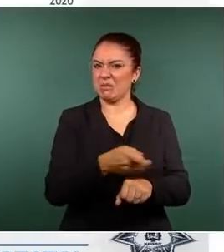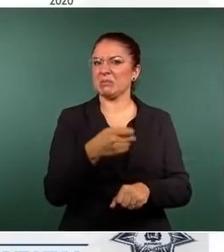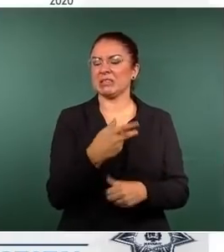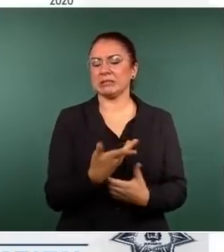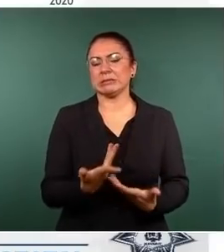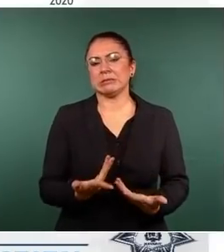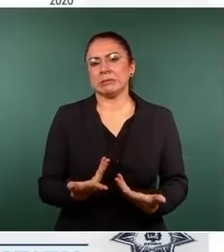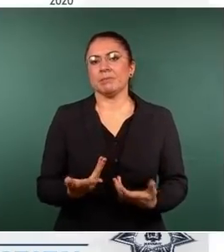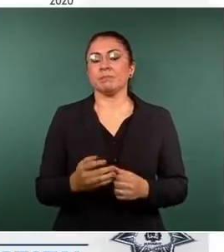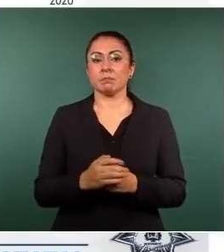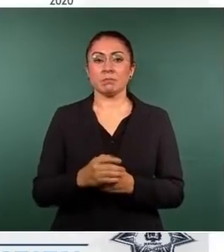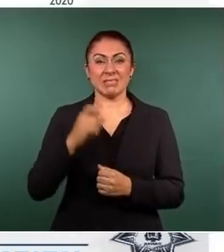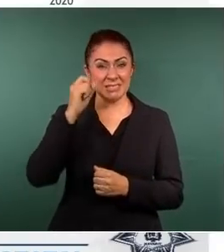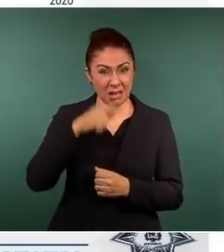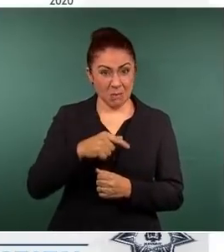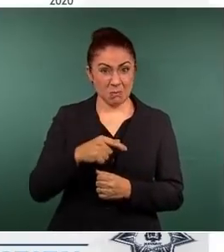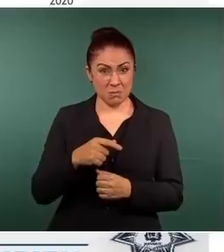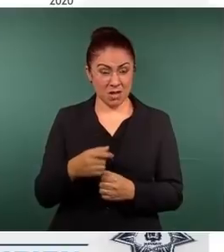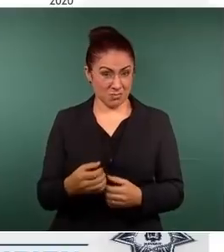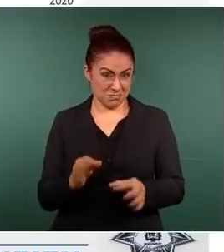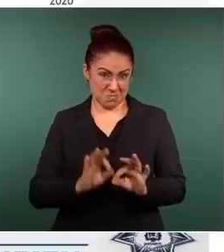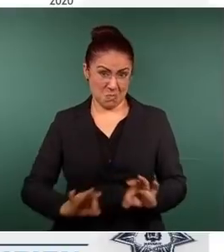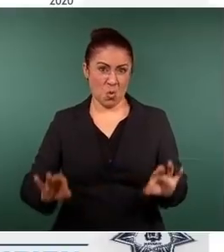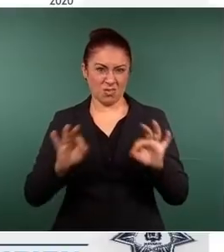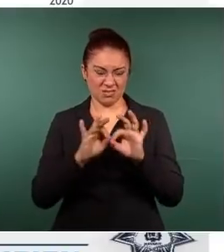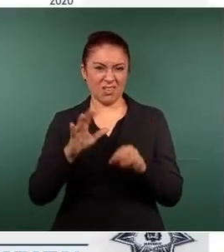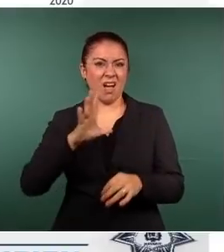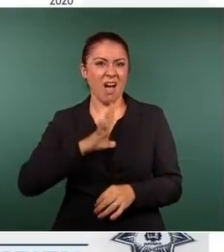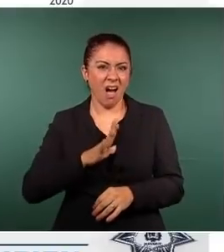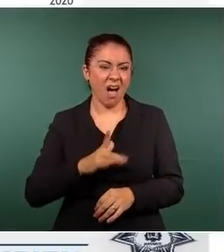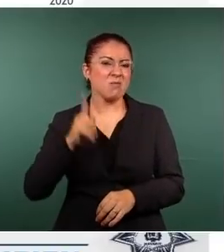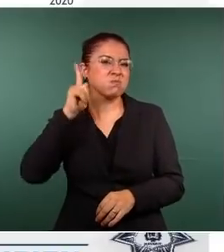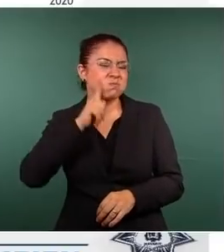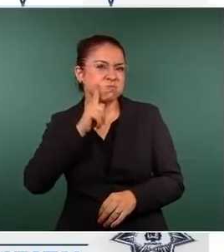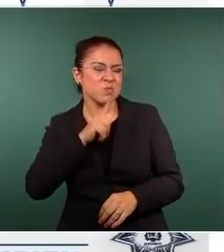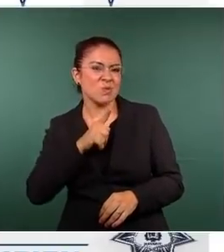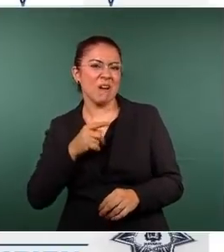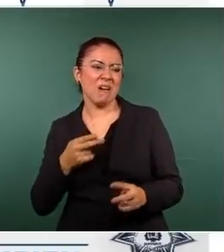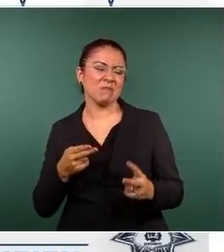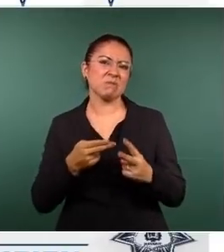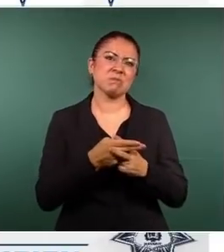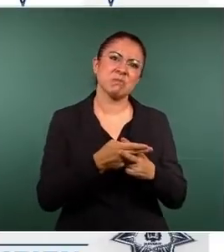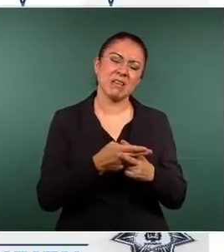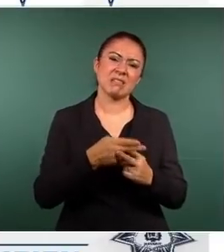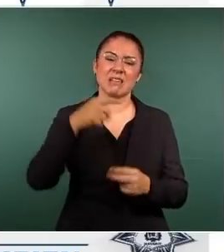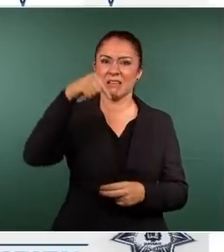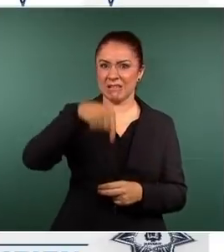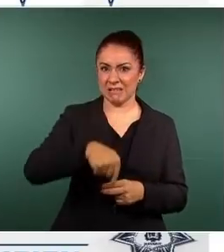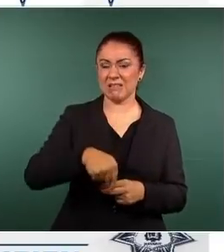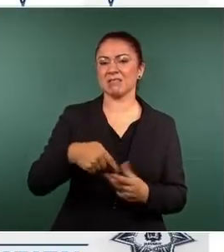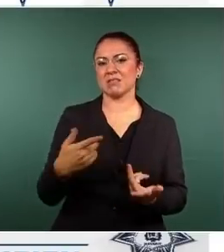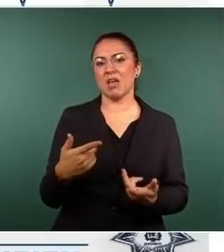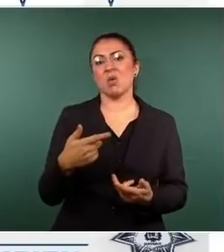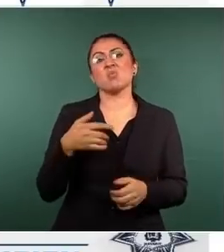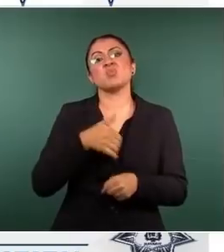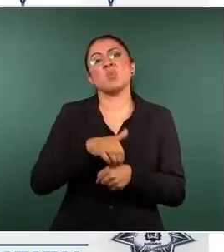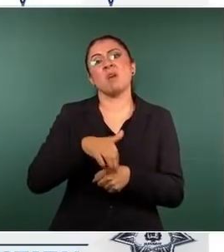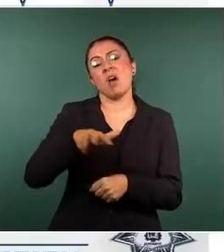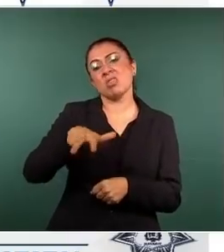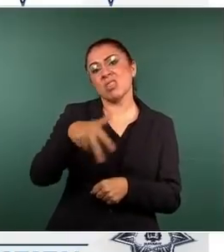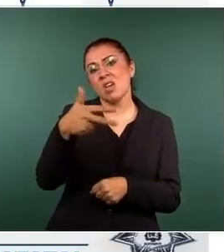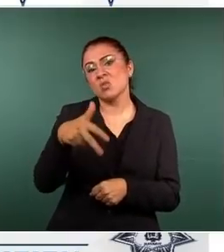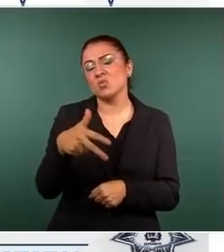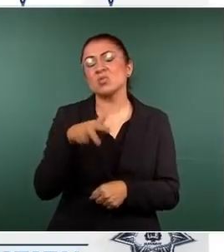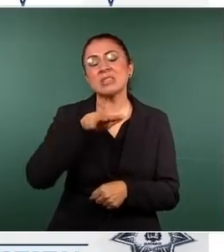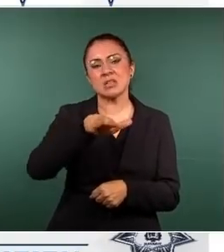conjuntamente son los delitos de feminicidio pues ocupamos el lugar 18 a nivel nacional con